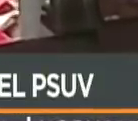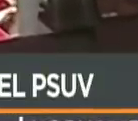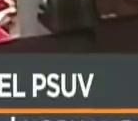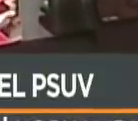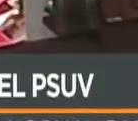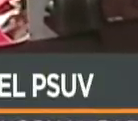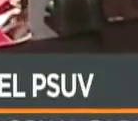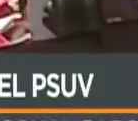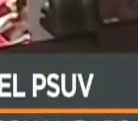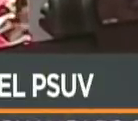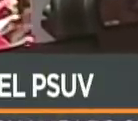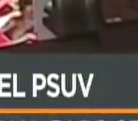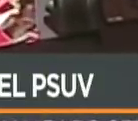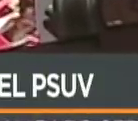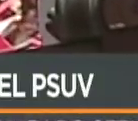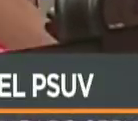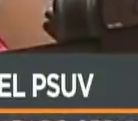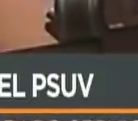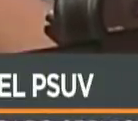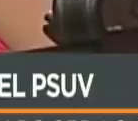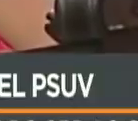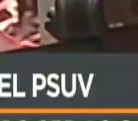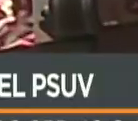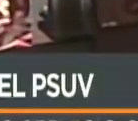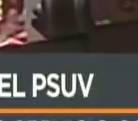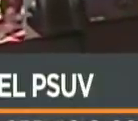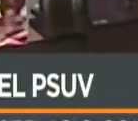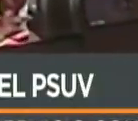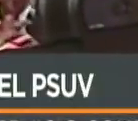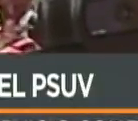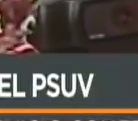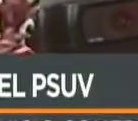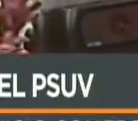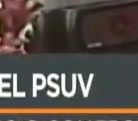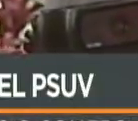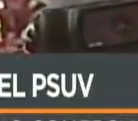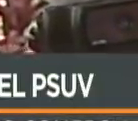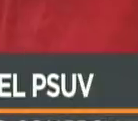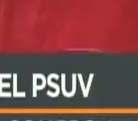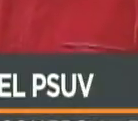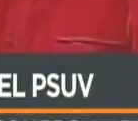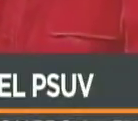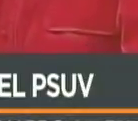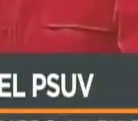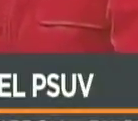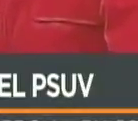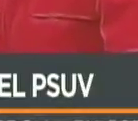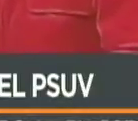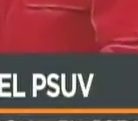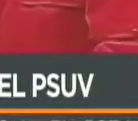seguir construyendo el socialismo del siglo XXI y las tareas, los desafíos y